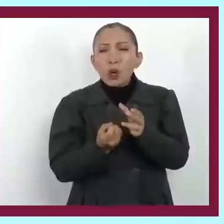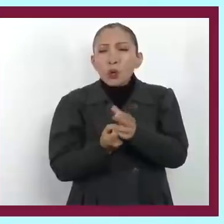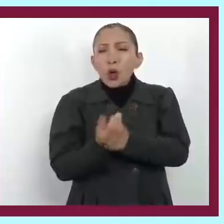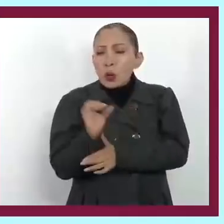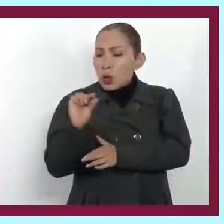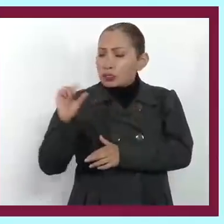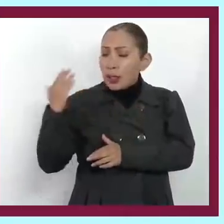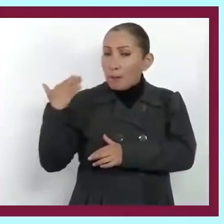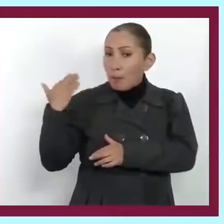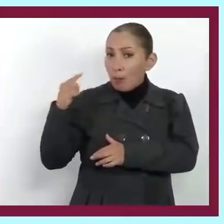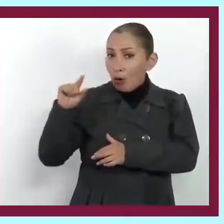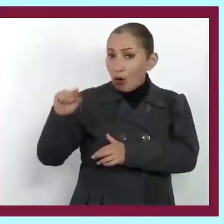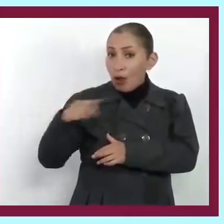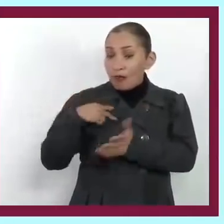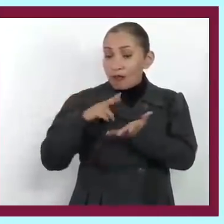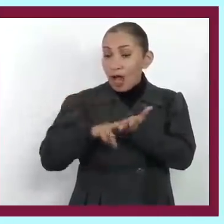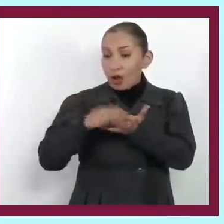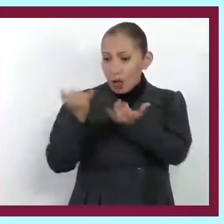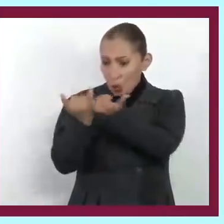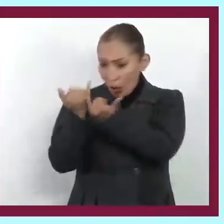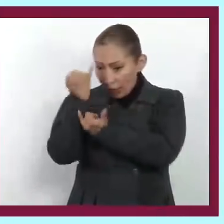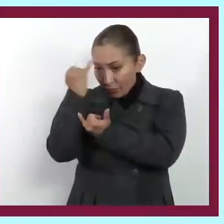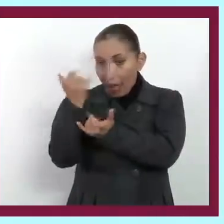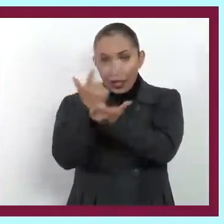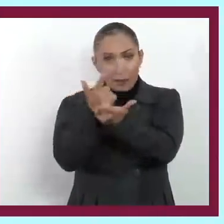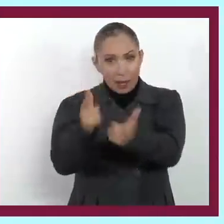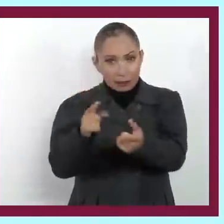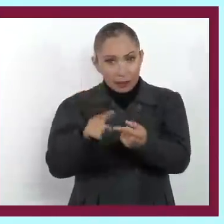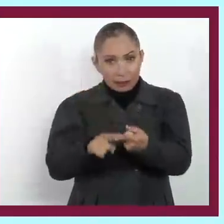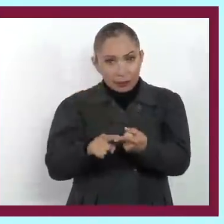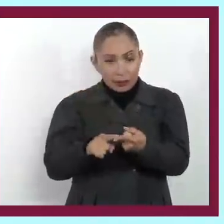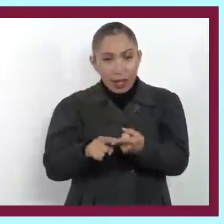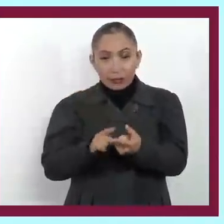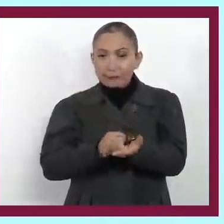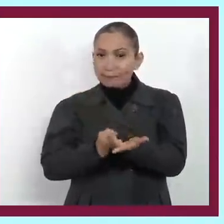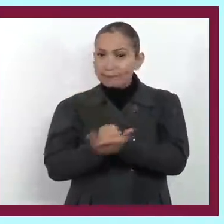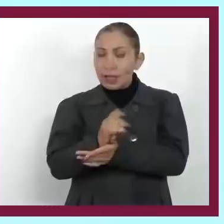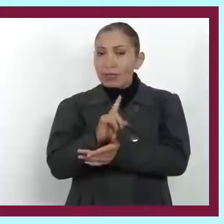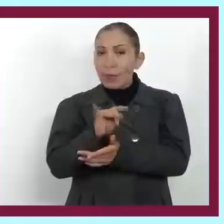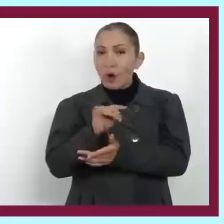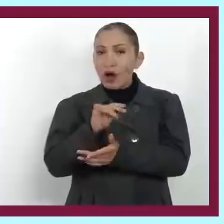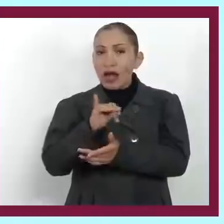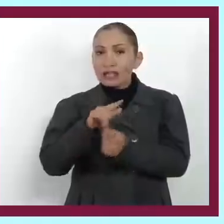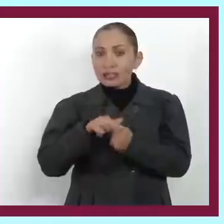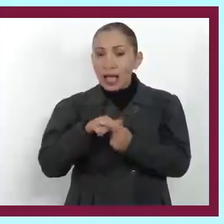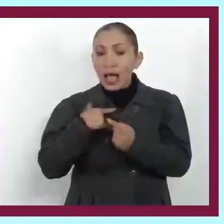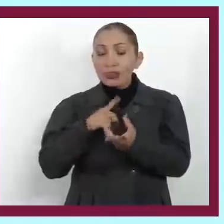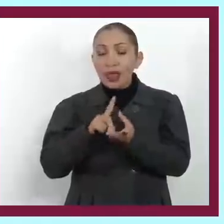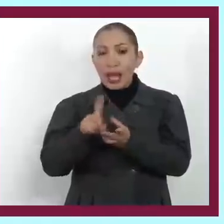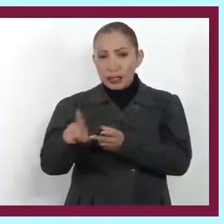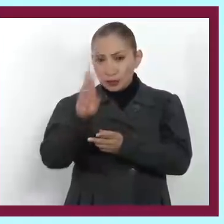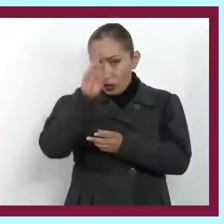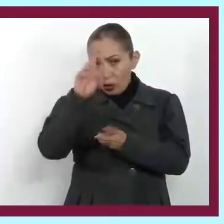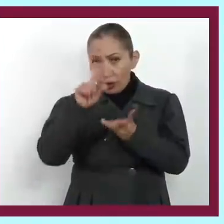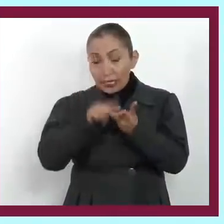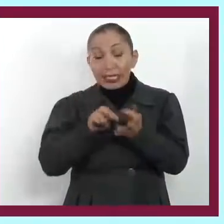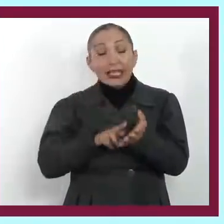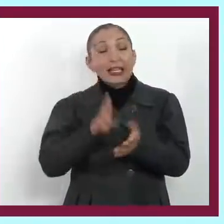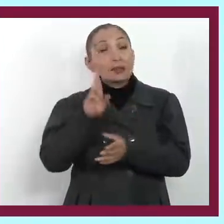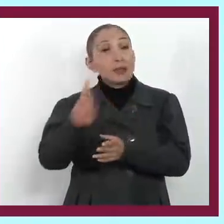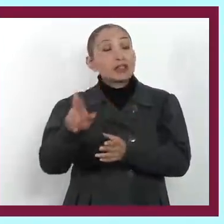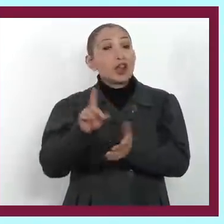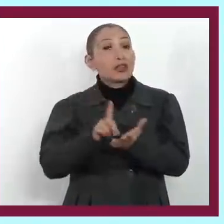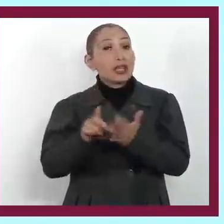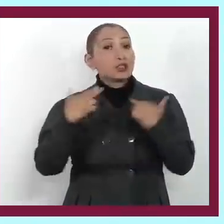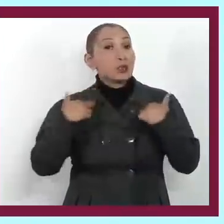y está basada en valores comunes como la libertad, la democracia, el Estado de Derecho y el respeto a